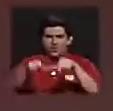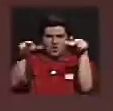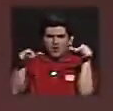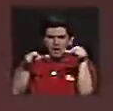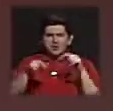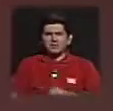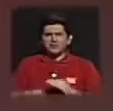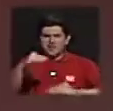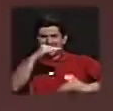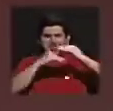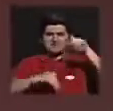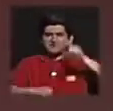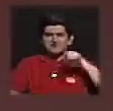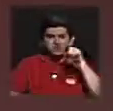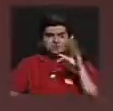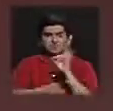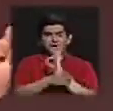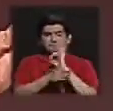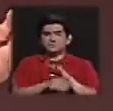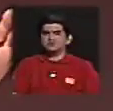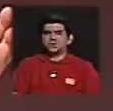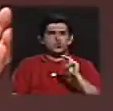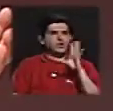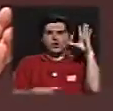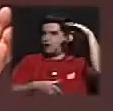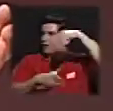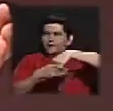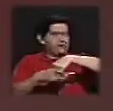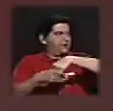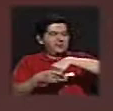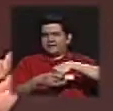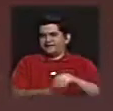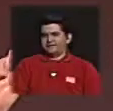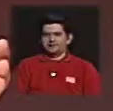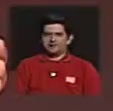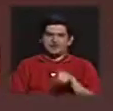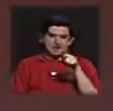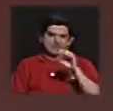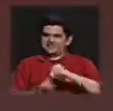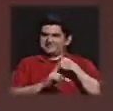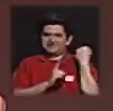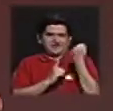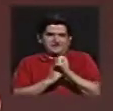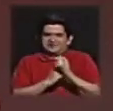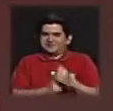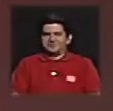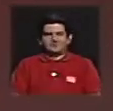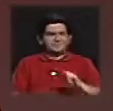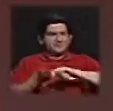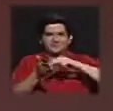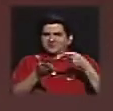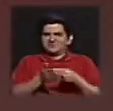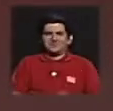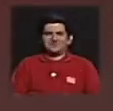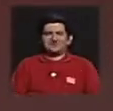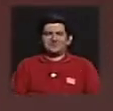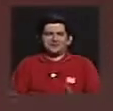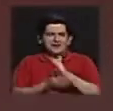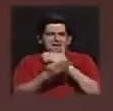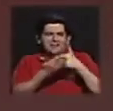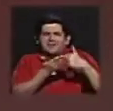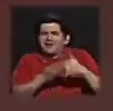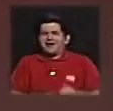que se requieren para que eso sirva, no hubieran estado contempladas. Es decir, eso no estamos hablando de metafísica ni